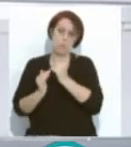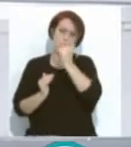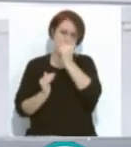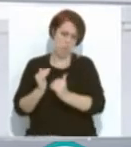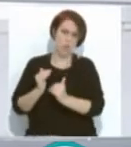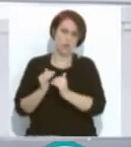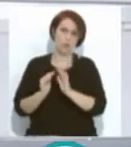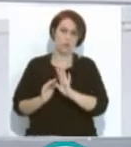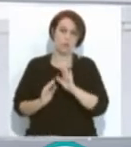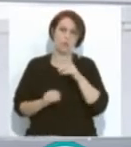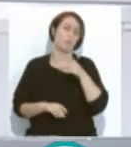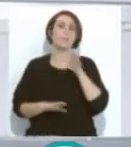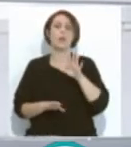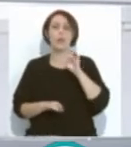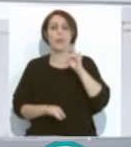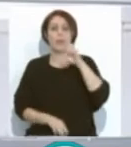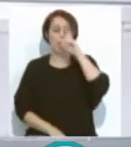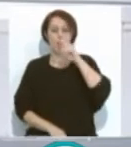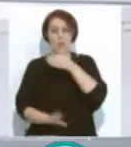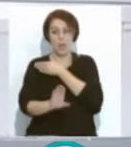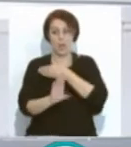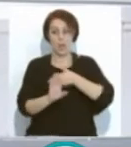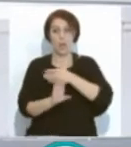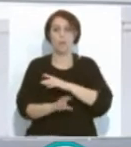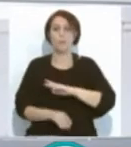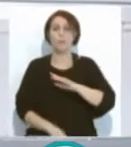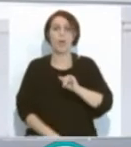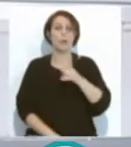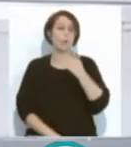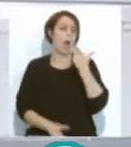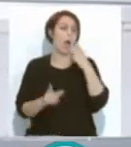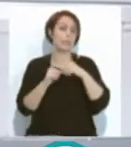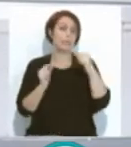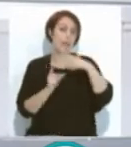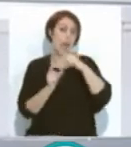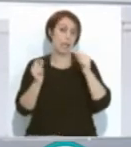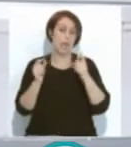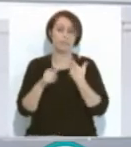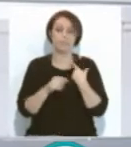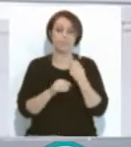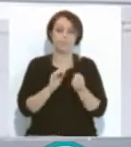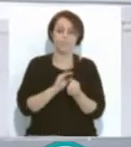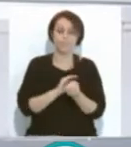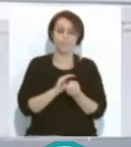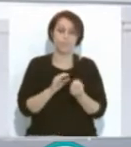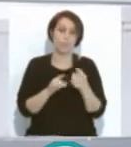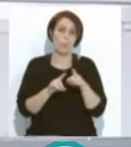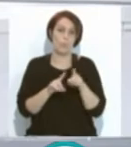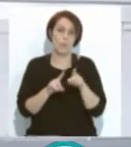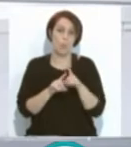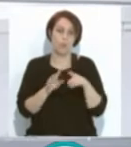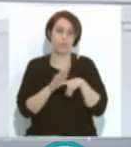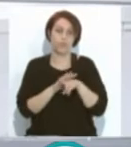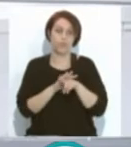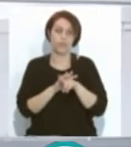Lo que pasa es que de hace 15 años a esta parte había una estrella que florecía o que estaba